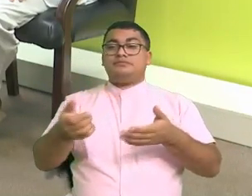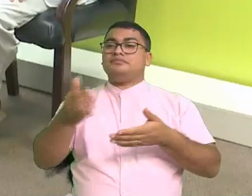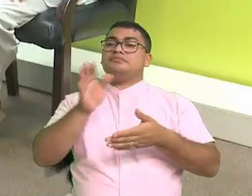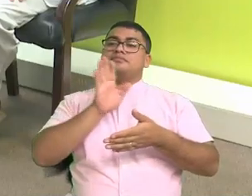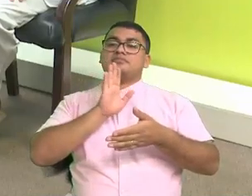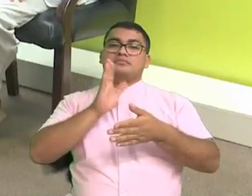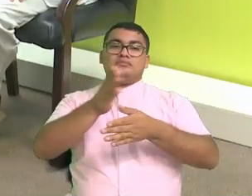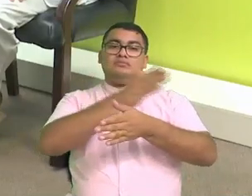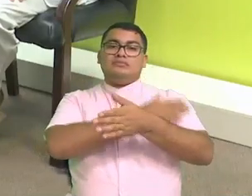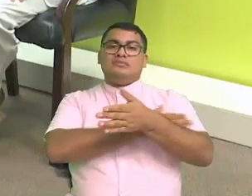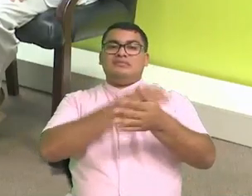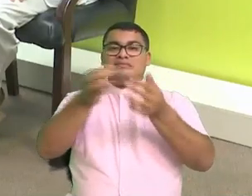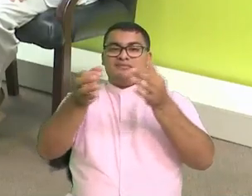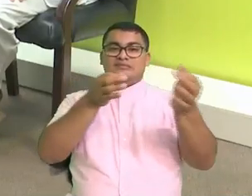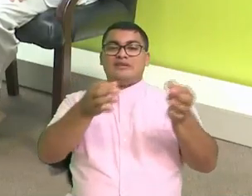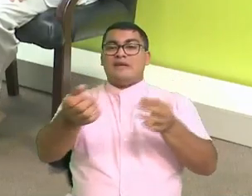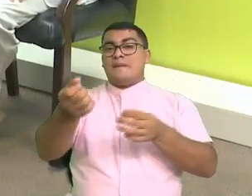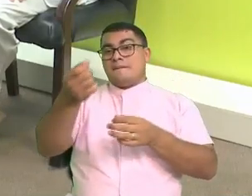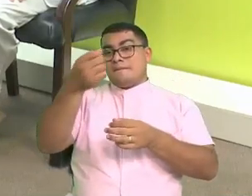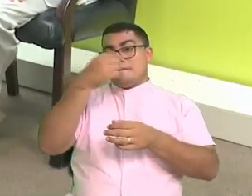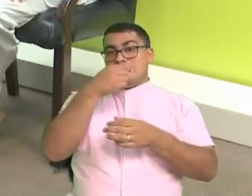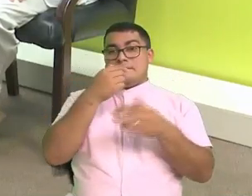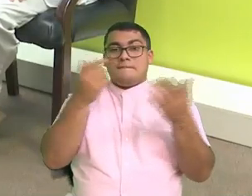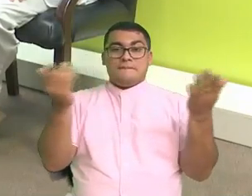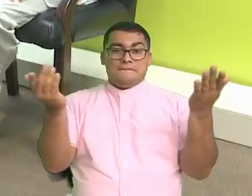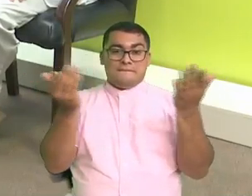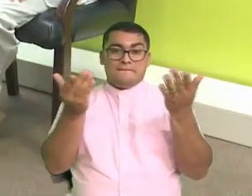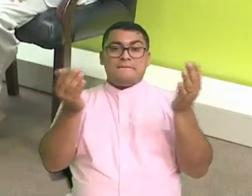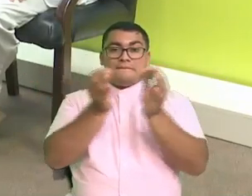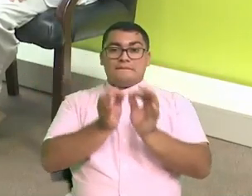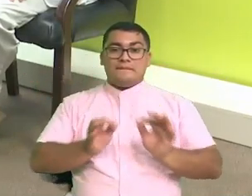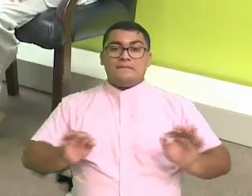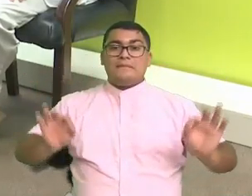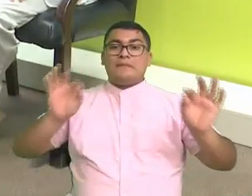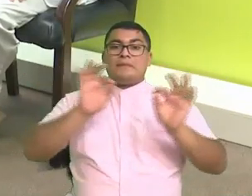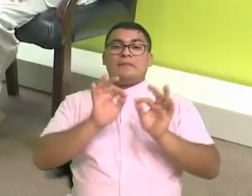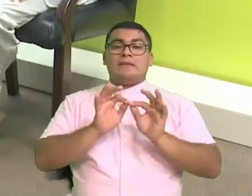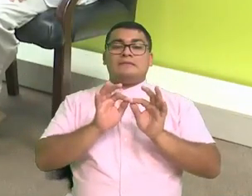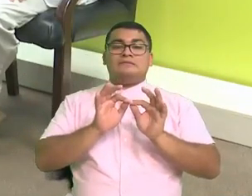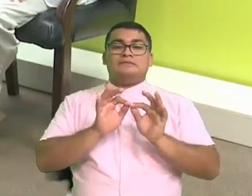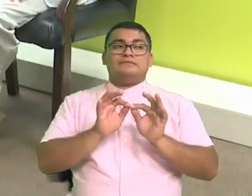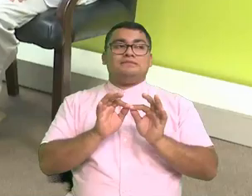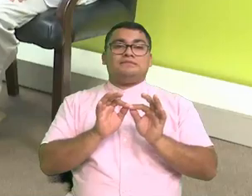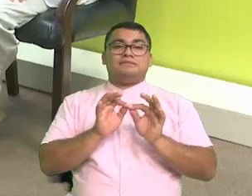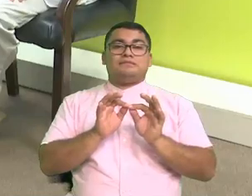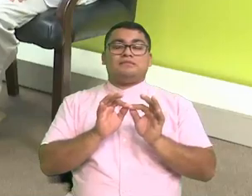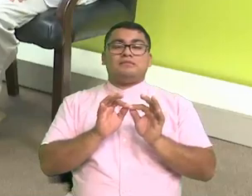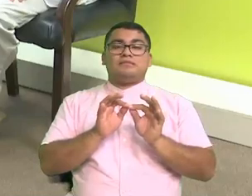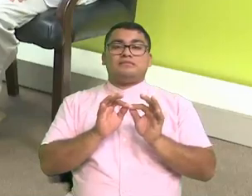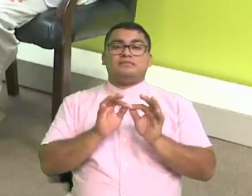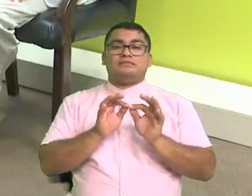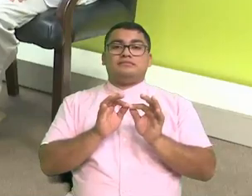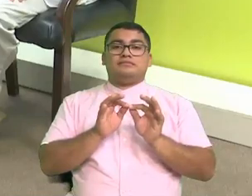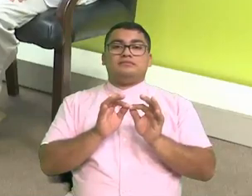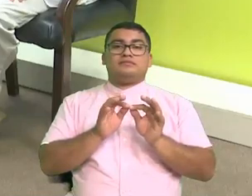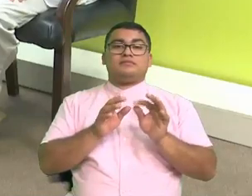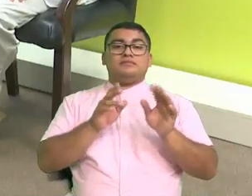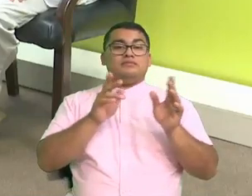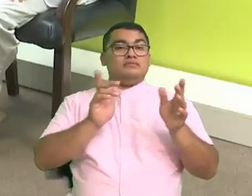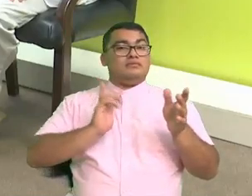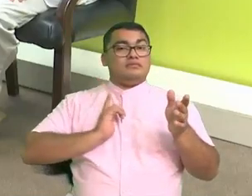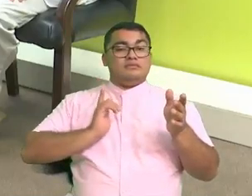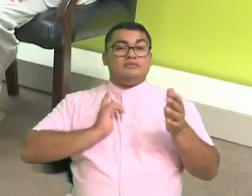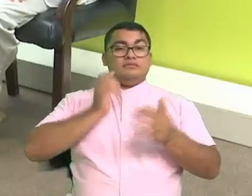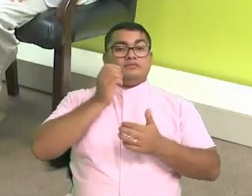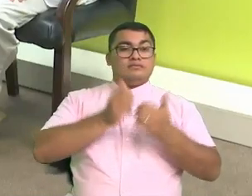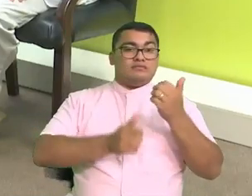Cuando nos fuimos, sí, a la pausa. Usted decía algo muy importante: hay que tratarse cuando tenemos la sinusitis aguda,